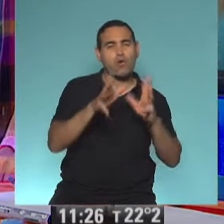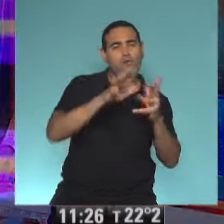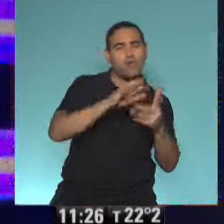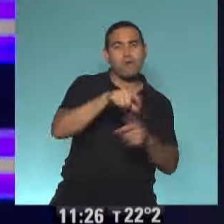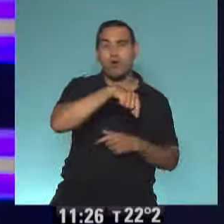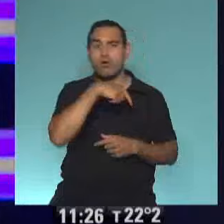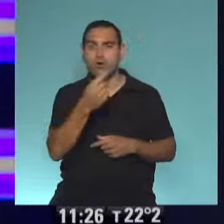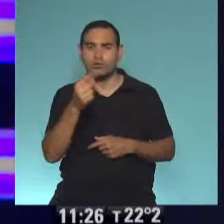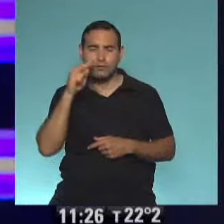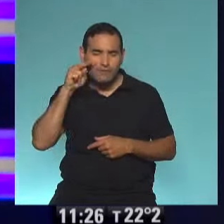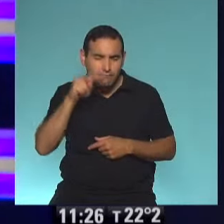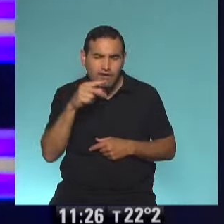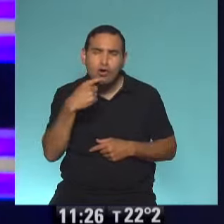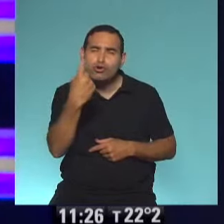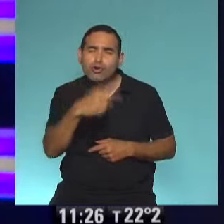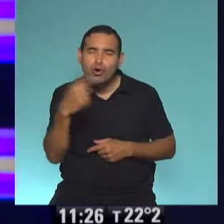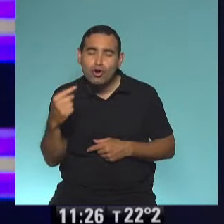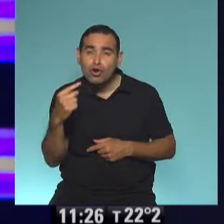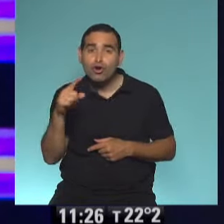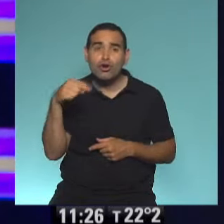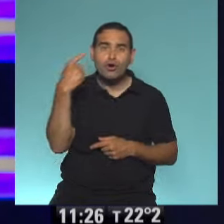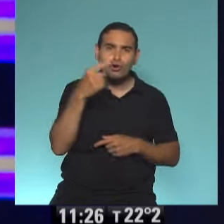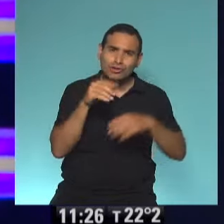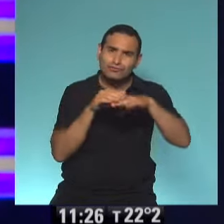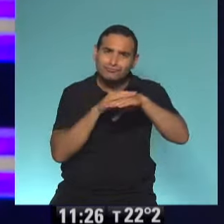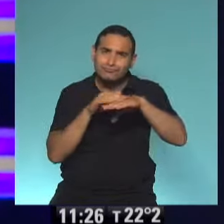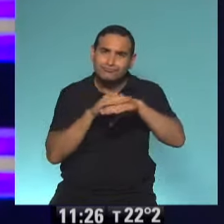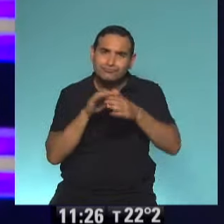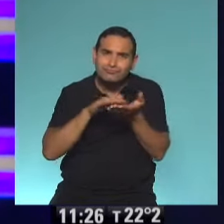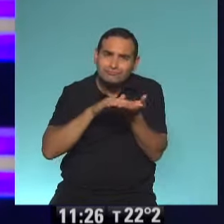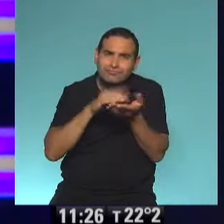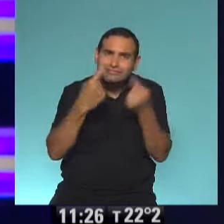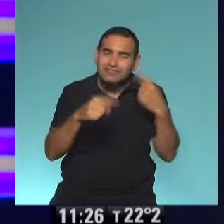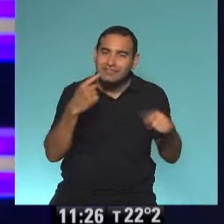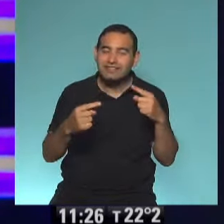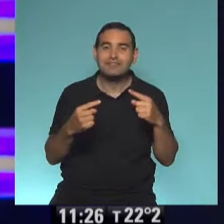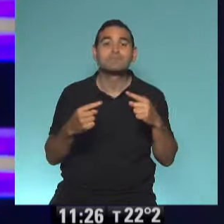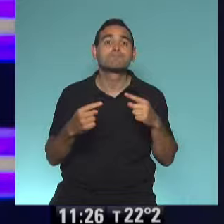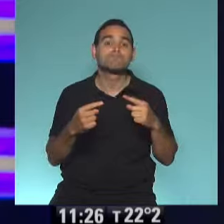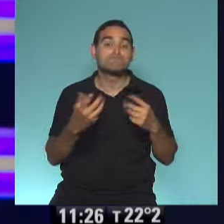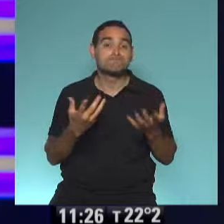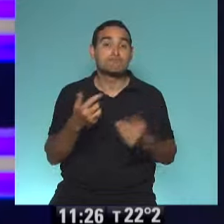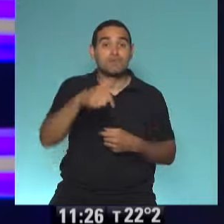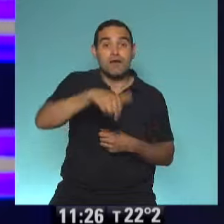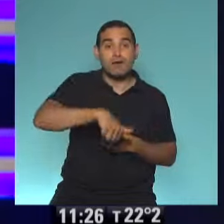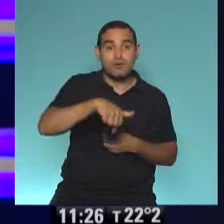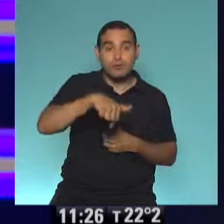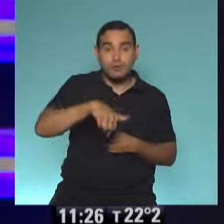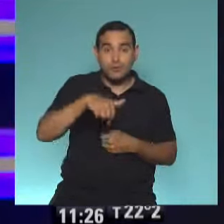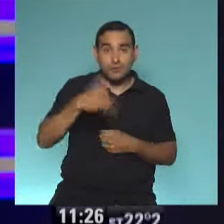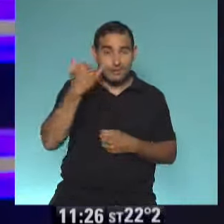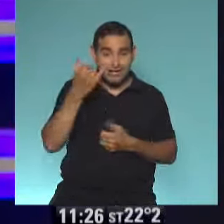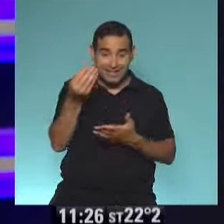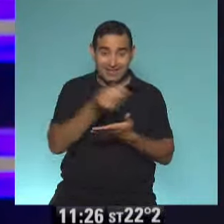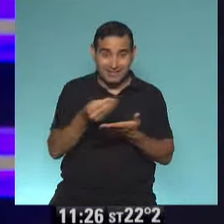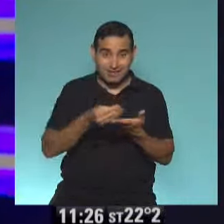quienes pudieron observar más los colores. Hay otras texturas también, hay, ¿no? Diferentes texturas. Y entonces ahora, después de haberlo